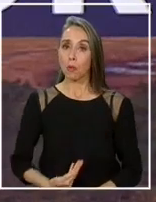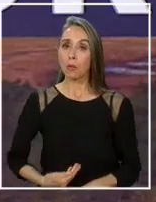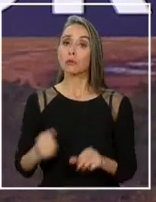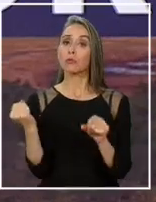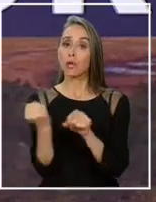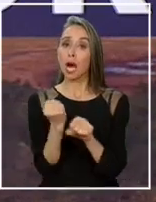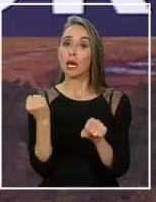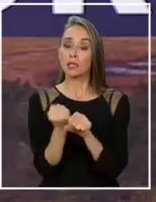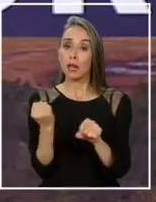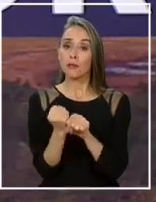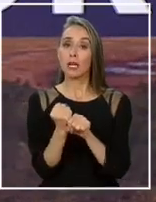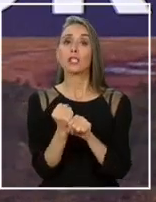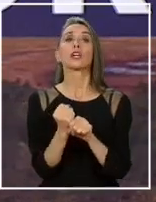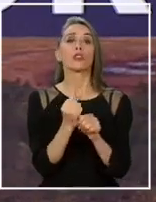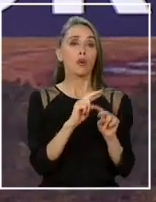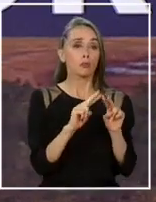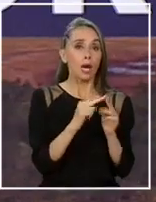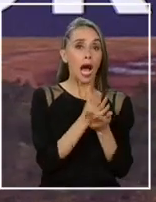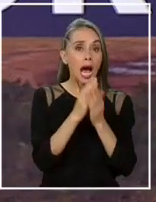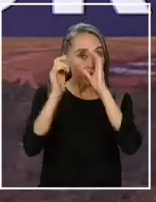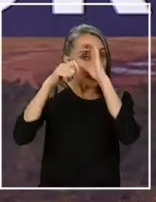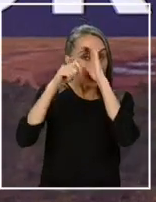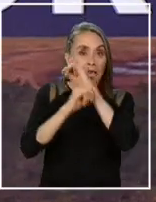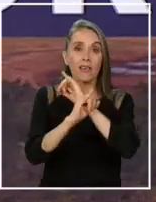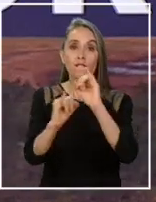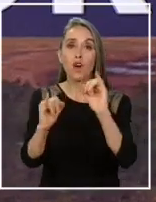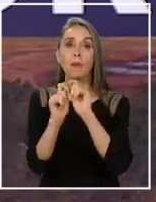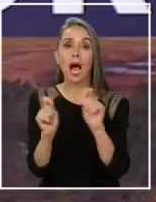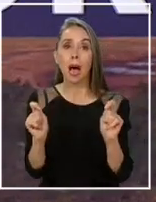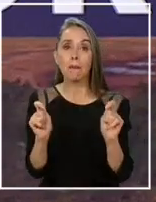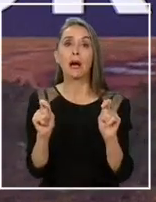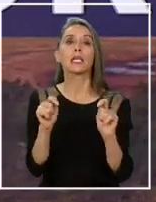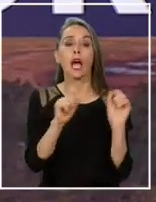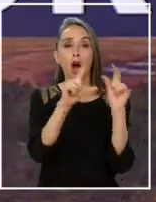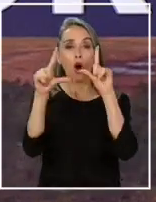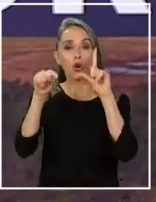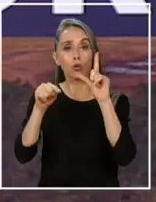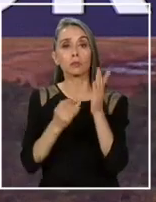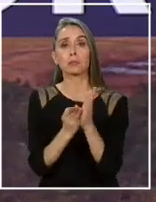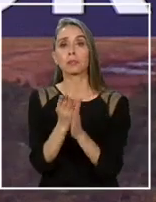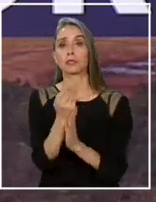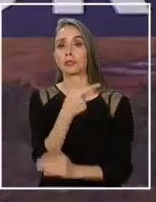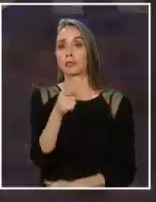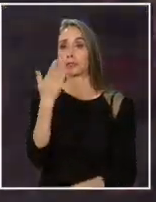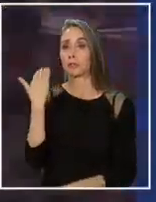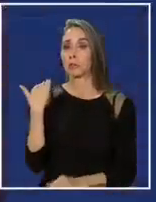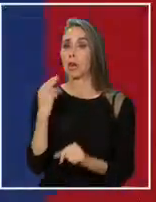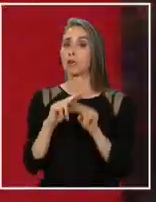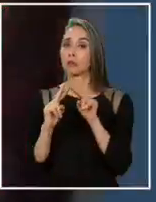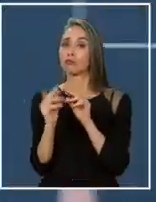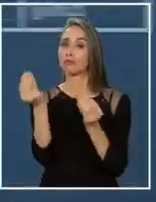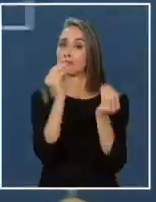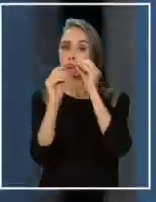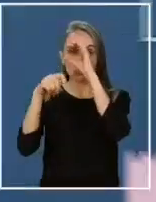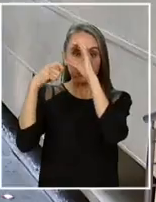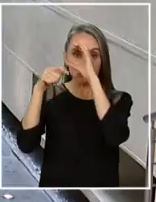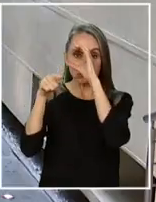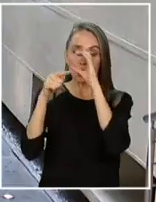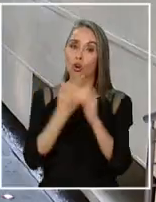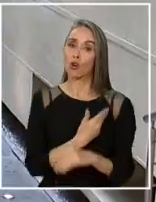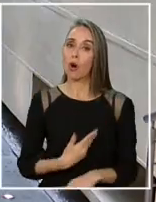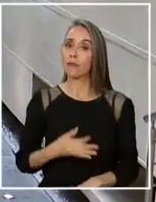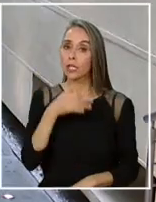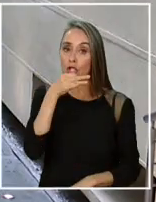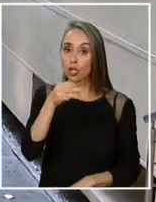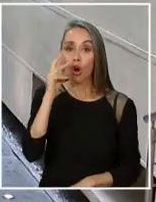estado trabajando en la campaña informativa y hoy día partió. Este es el resultado del trabajo que se viene preparando hace semanas. Desde el gobierno recordaron